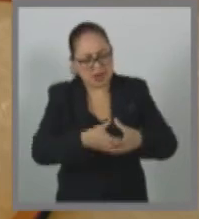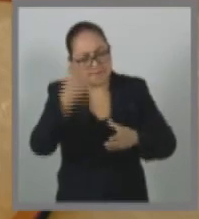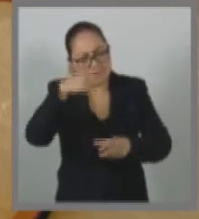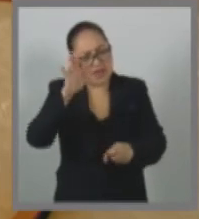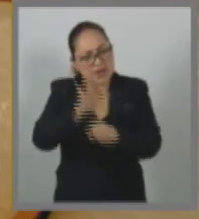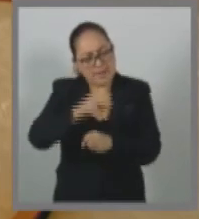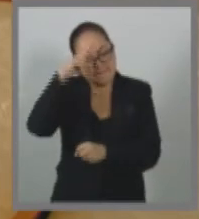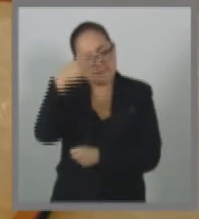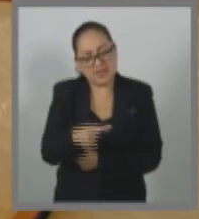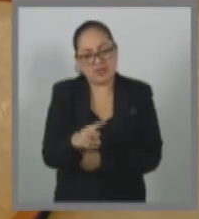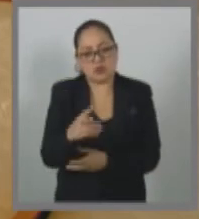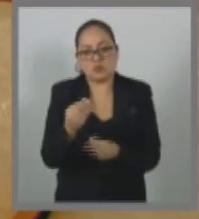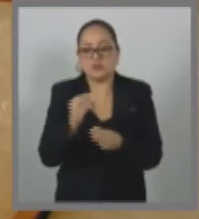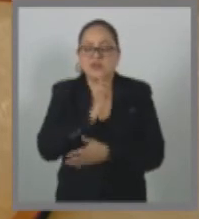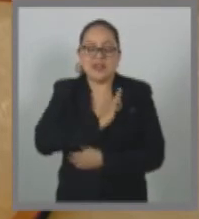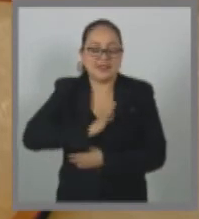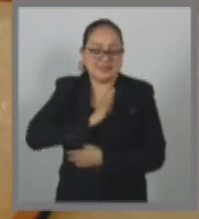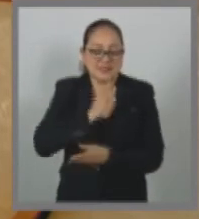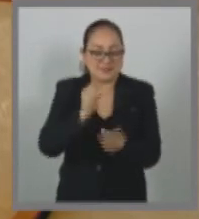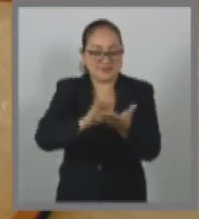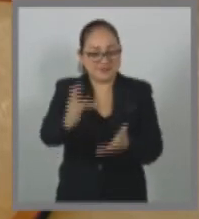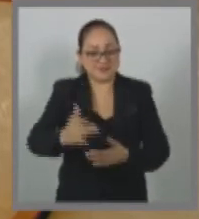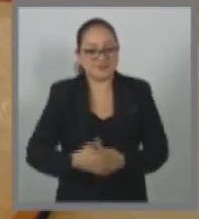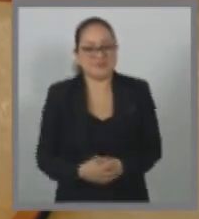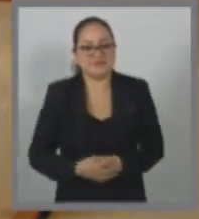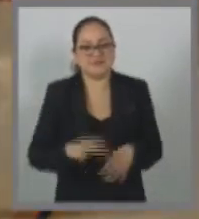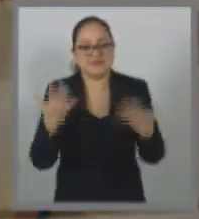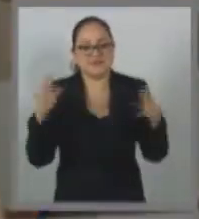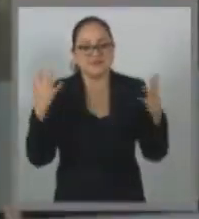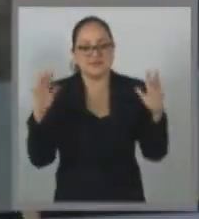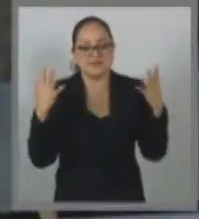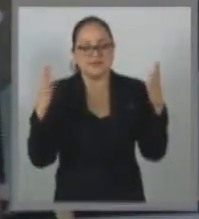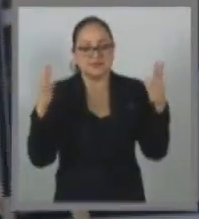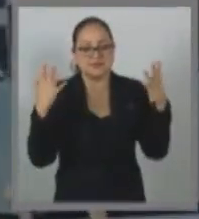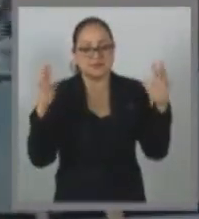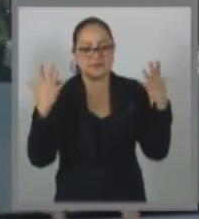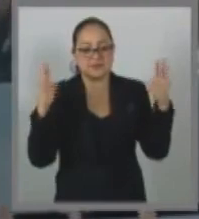México. Muchas felicidades, muchas gracias.